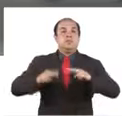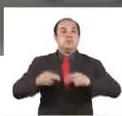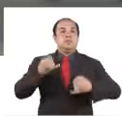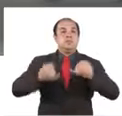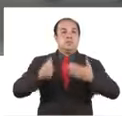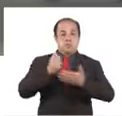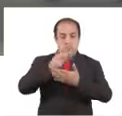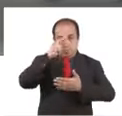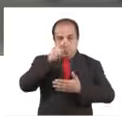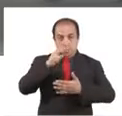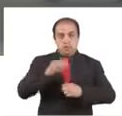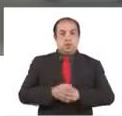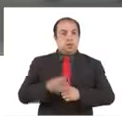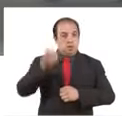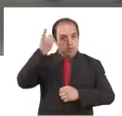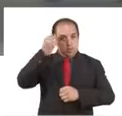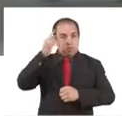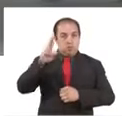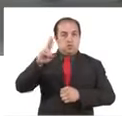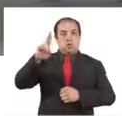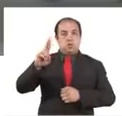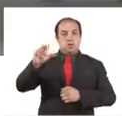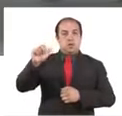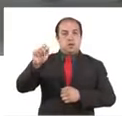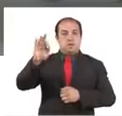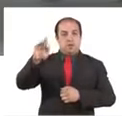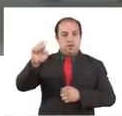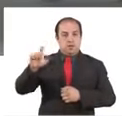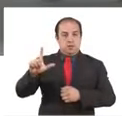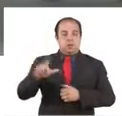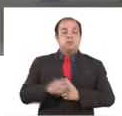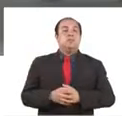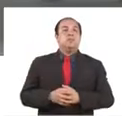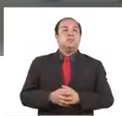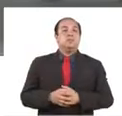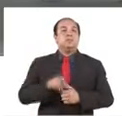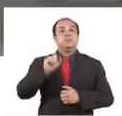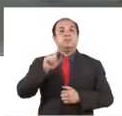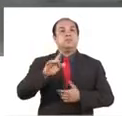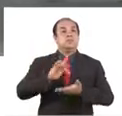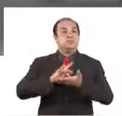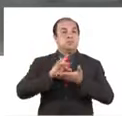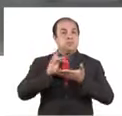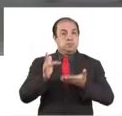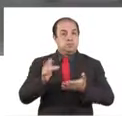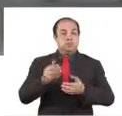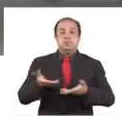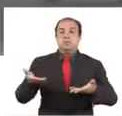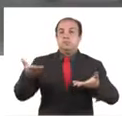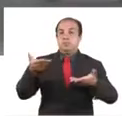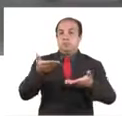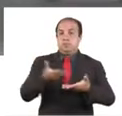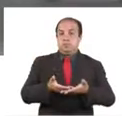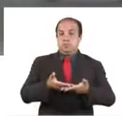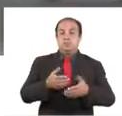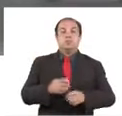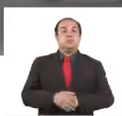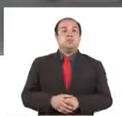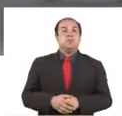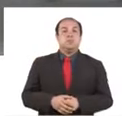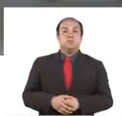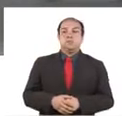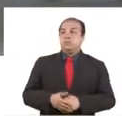doctor Rafael Guerra. También agradecer la presencia